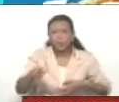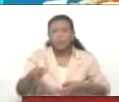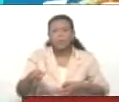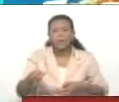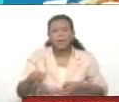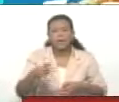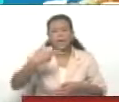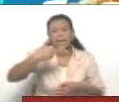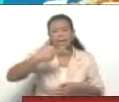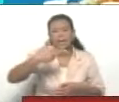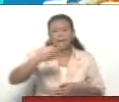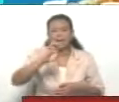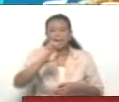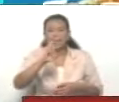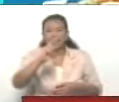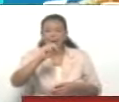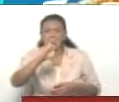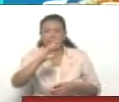Ernesto Villegas.